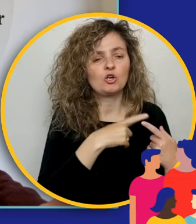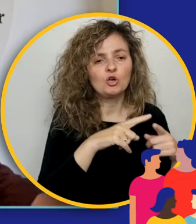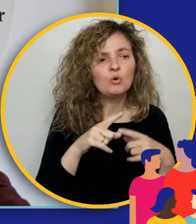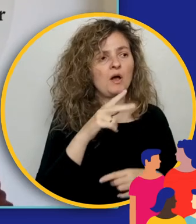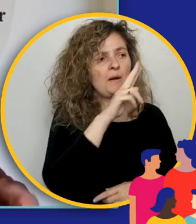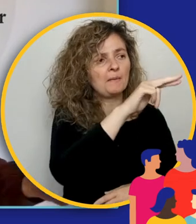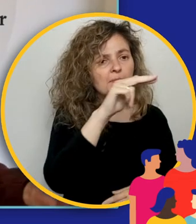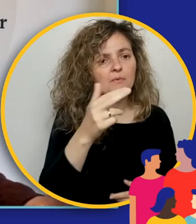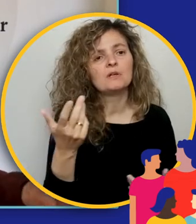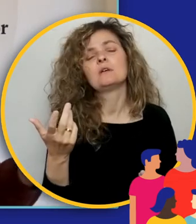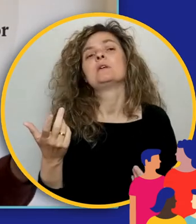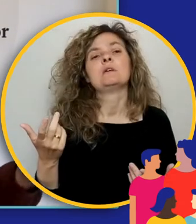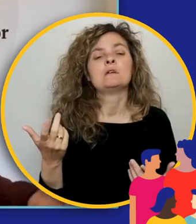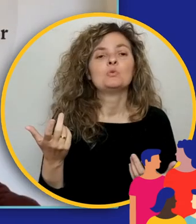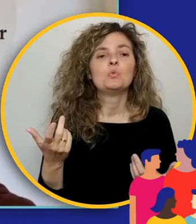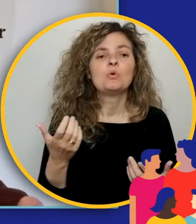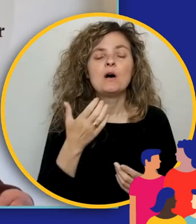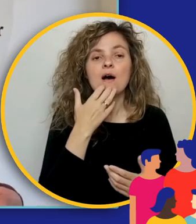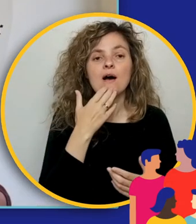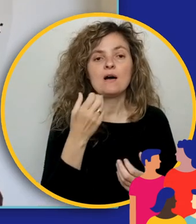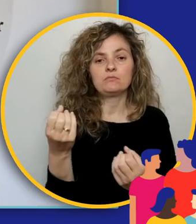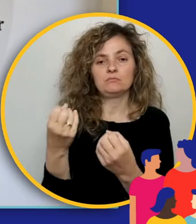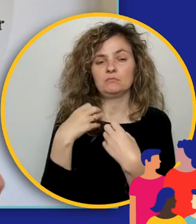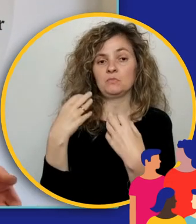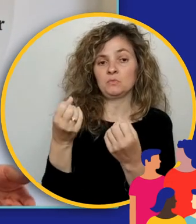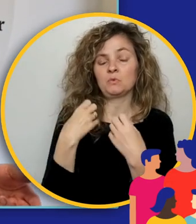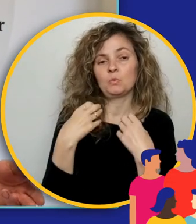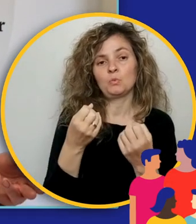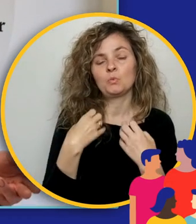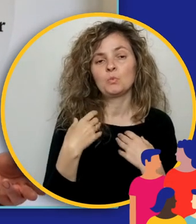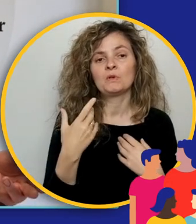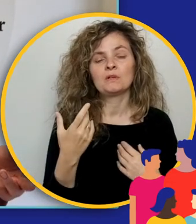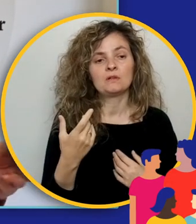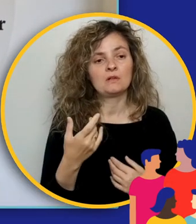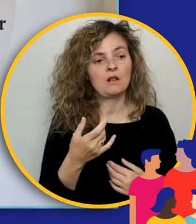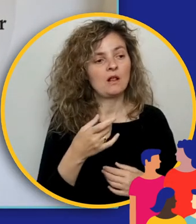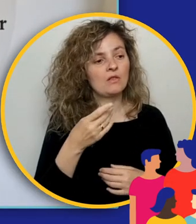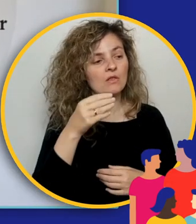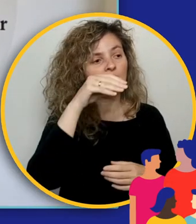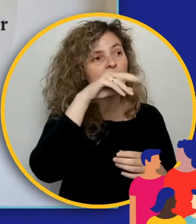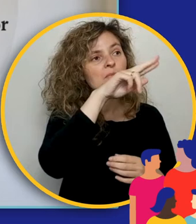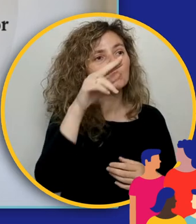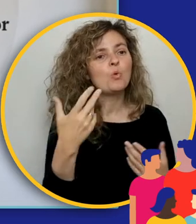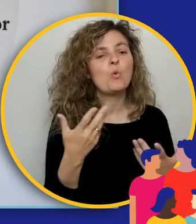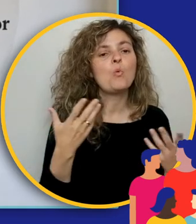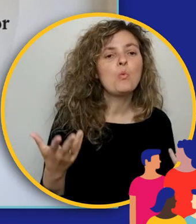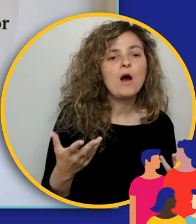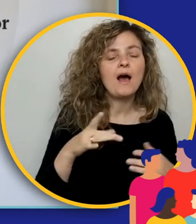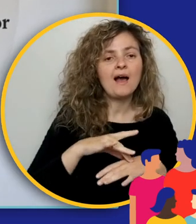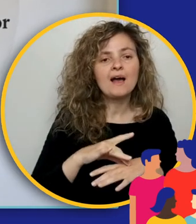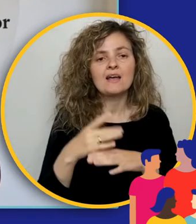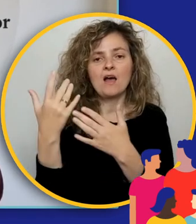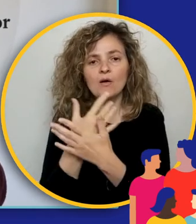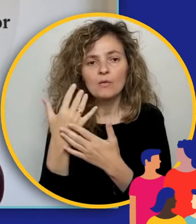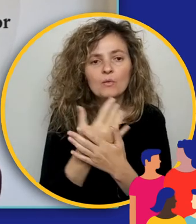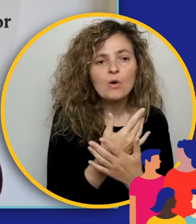sus cosas, su pintura, te comunican con lo que tienen las pinturas, el guía te